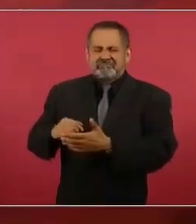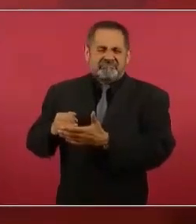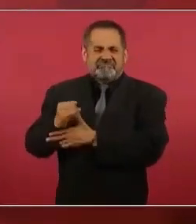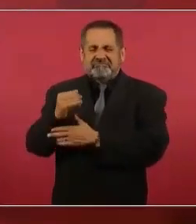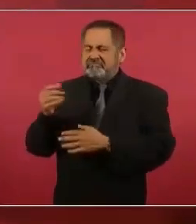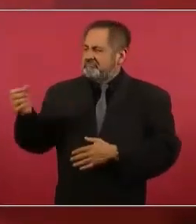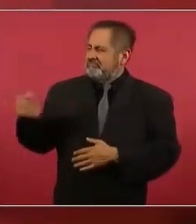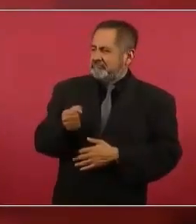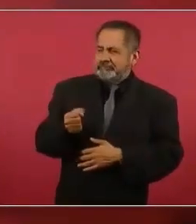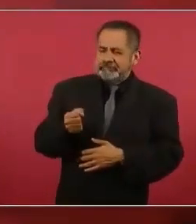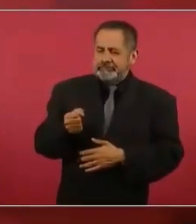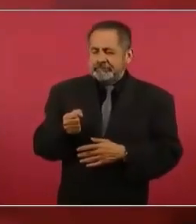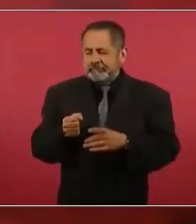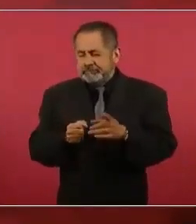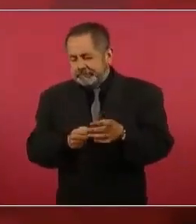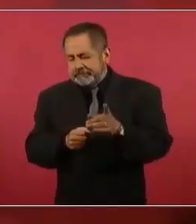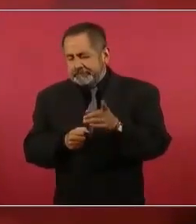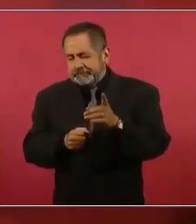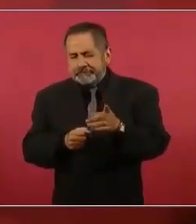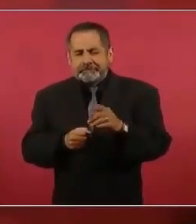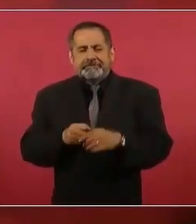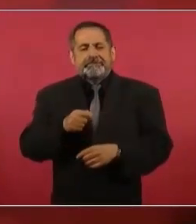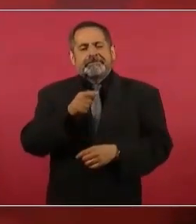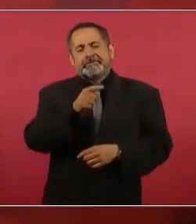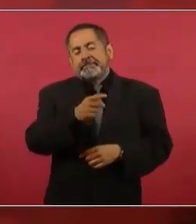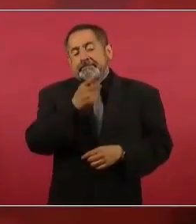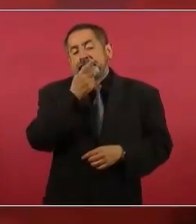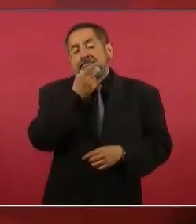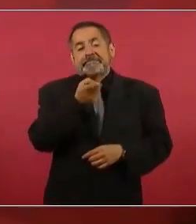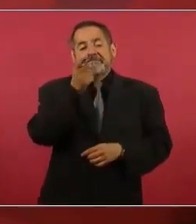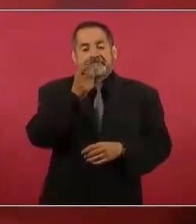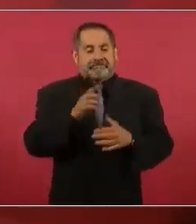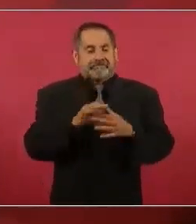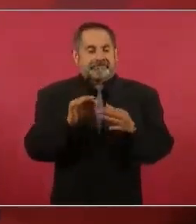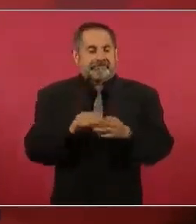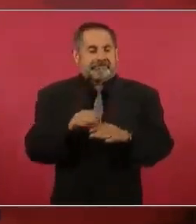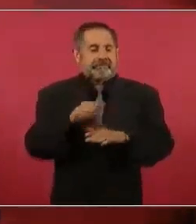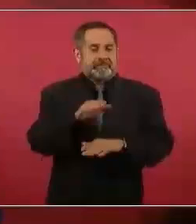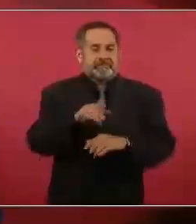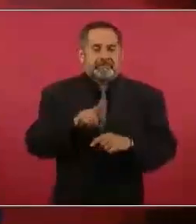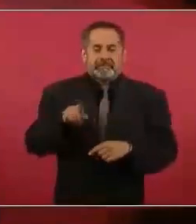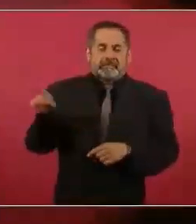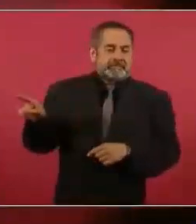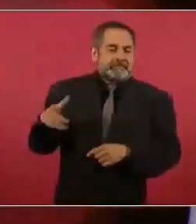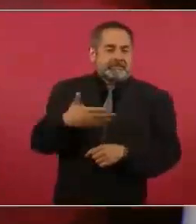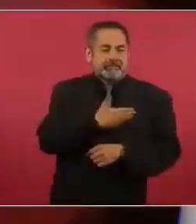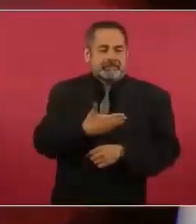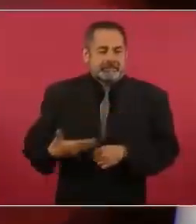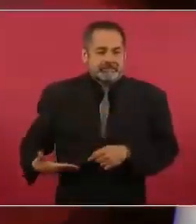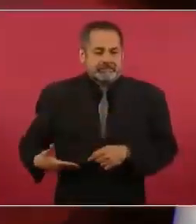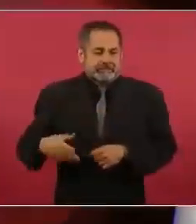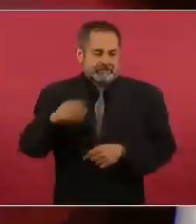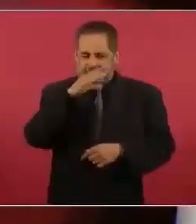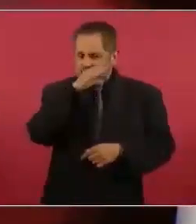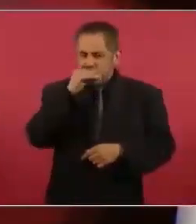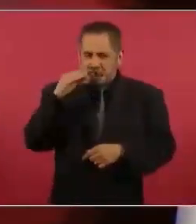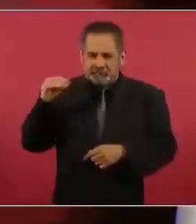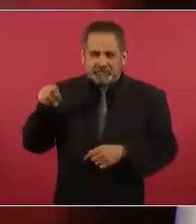debe de estarse refiriendo a el presidente de Cuba,